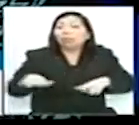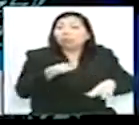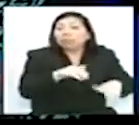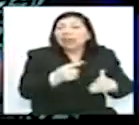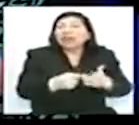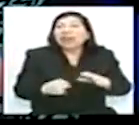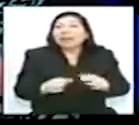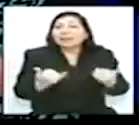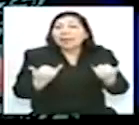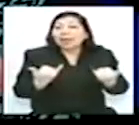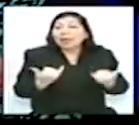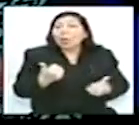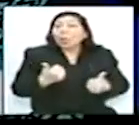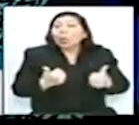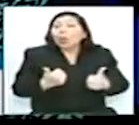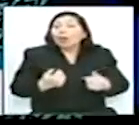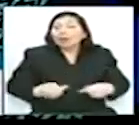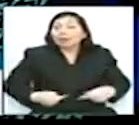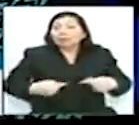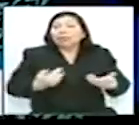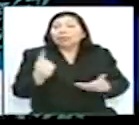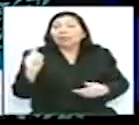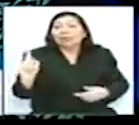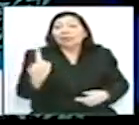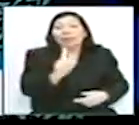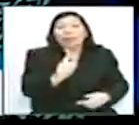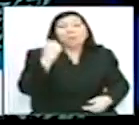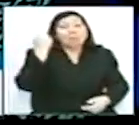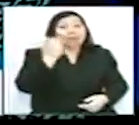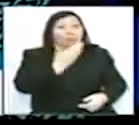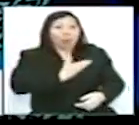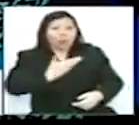exactamente qué está sucediendo y cuáles son las competencias de cada uno de los poderes.